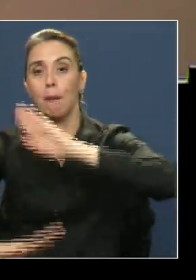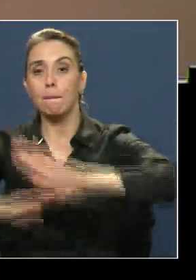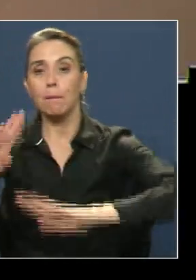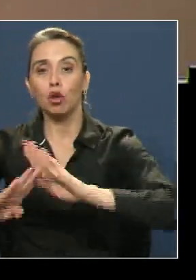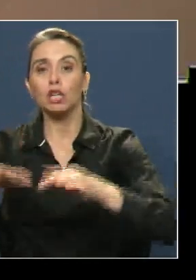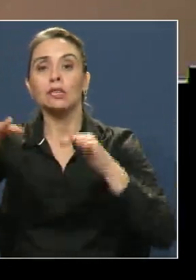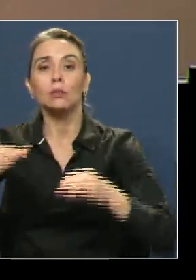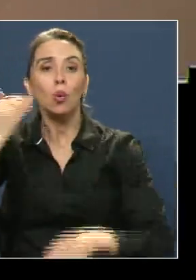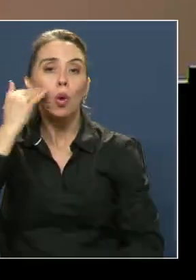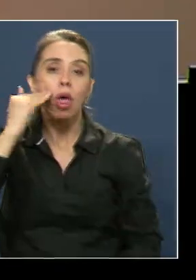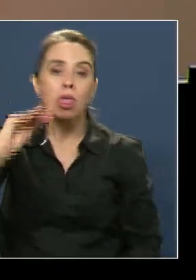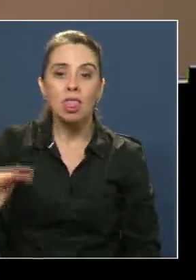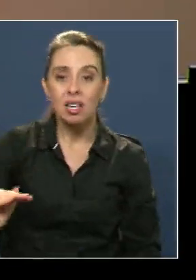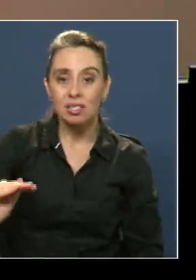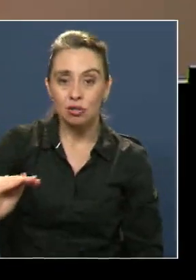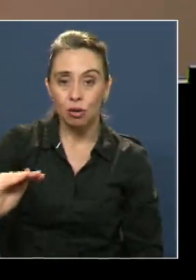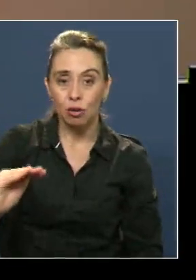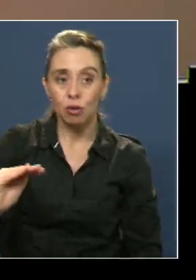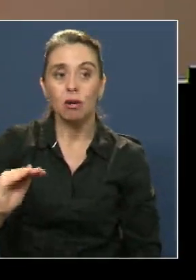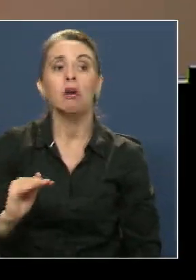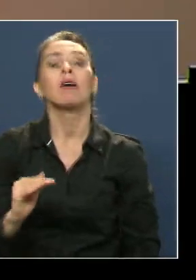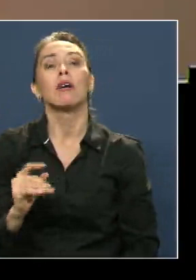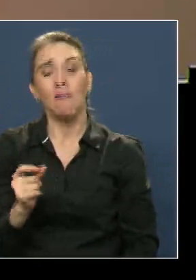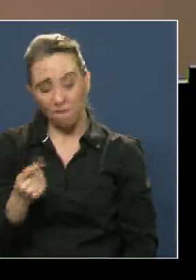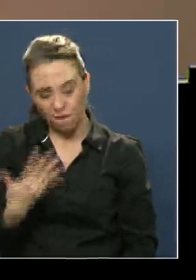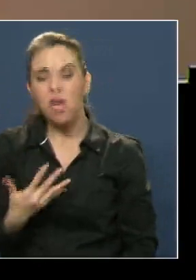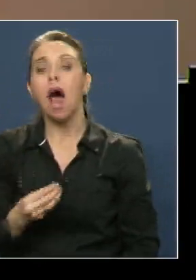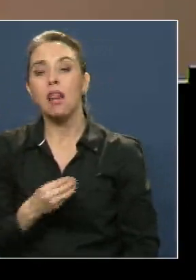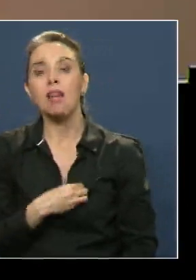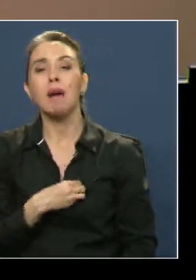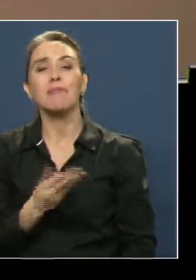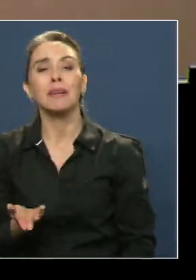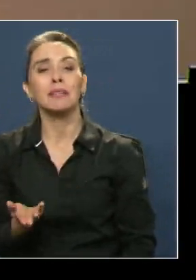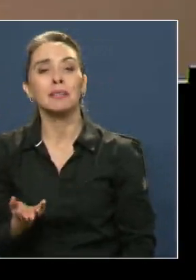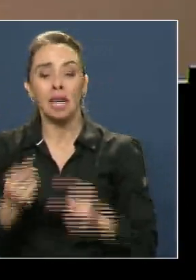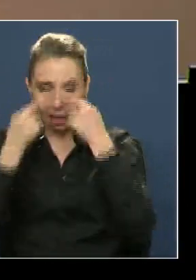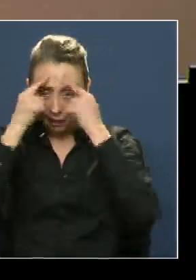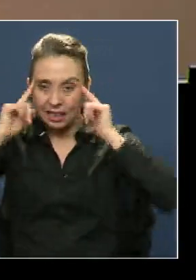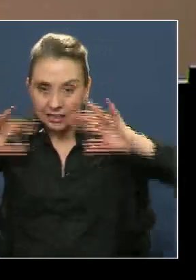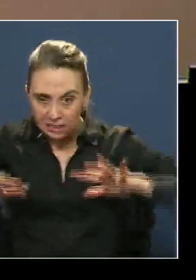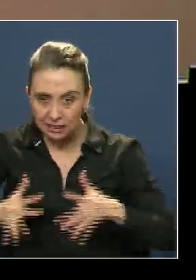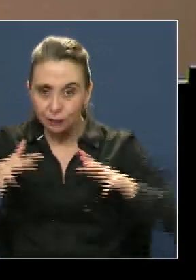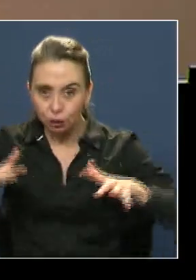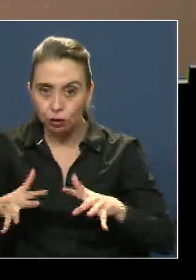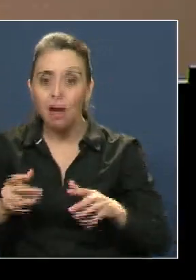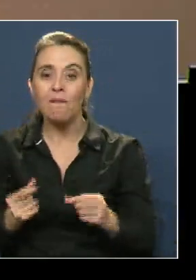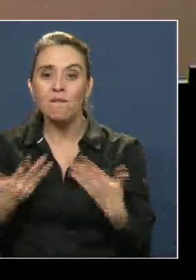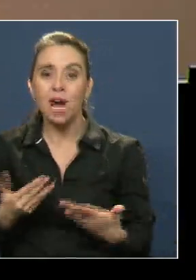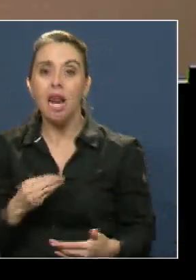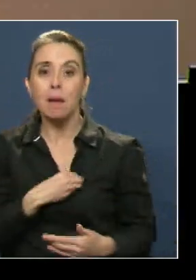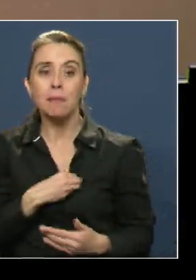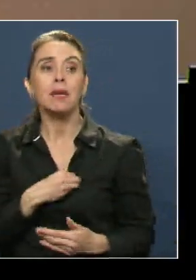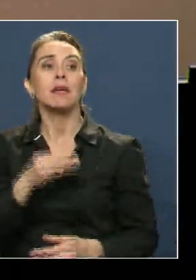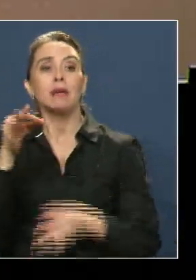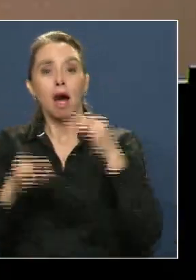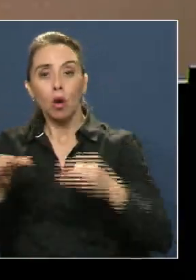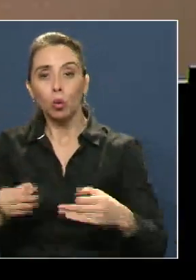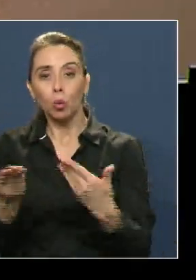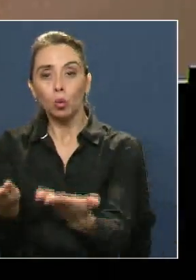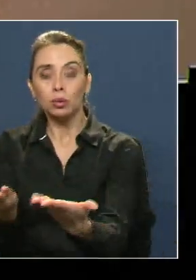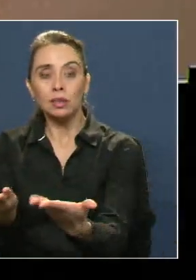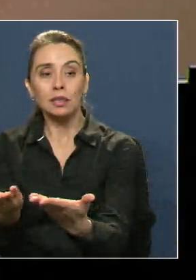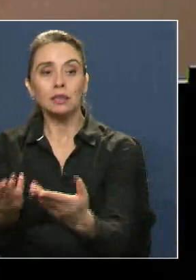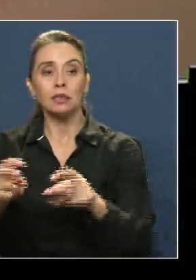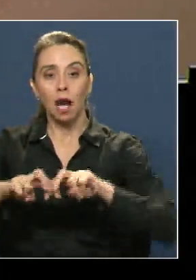niño? Creo que vale la pena no solo el esfuerzo, vale la pena la justicia de los que hoy día estamos